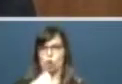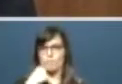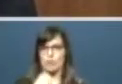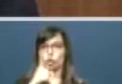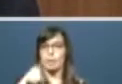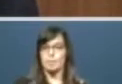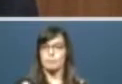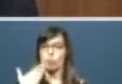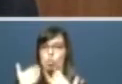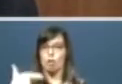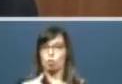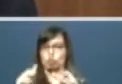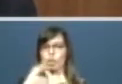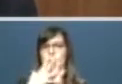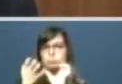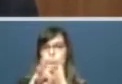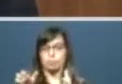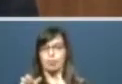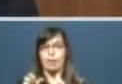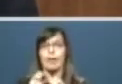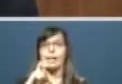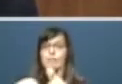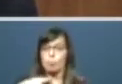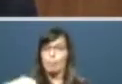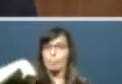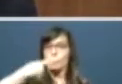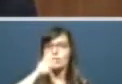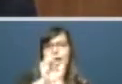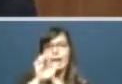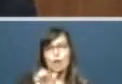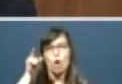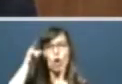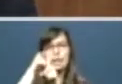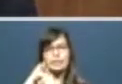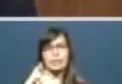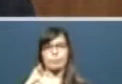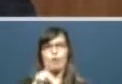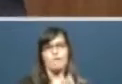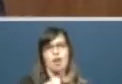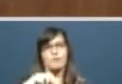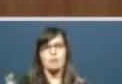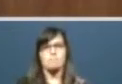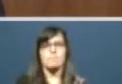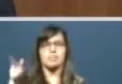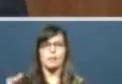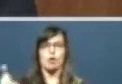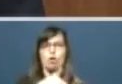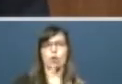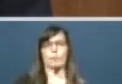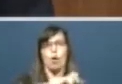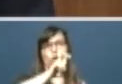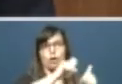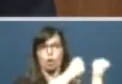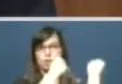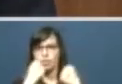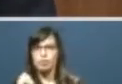tras ella el ecyl tendrá un enfoque mucho más proactivo y trabajará en estrecha colaboración con otras administraciones y entidades